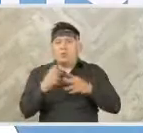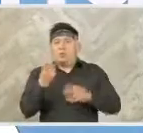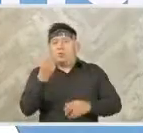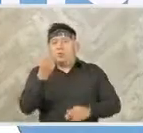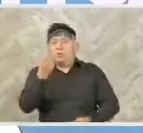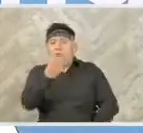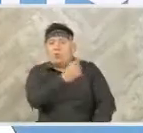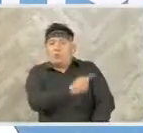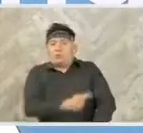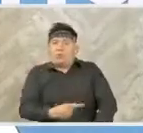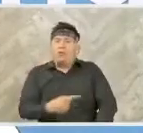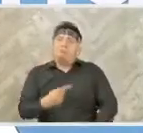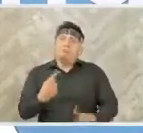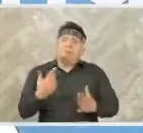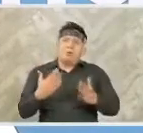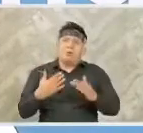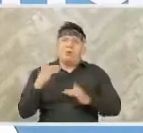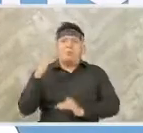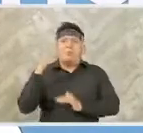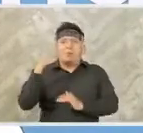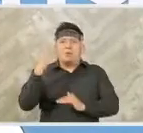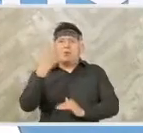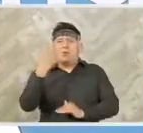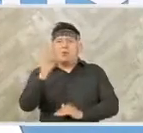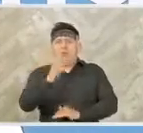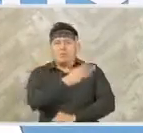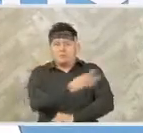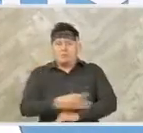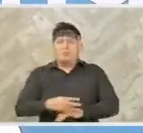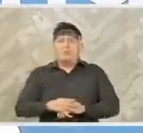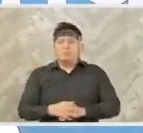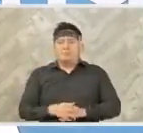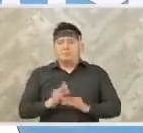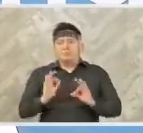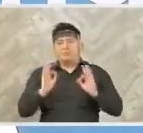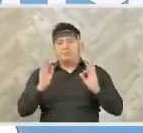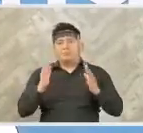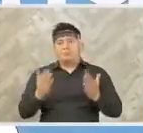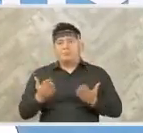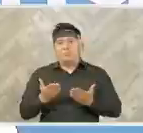hasta 40 millones. Estamos cubriendo esa garantía.